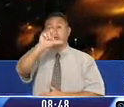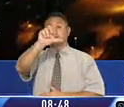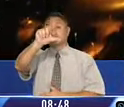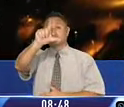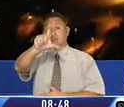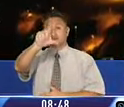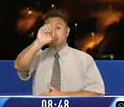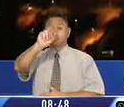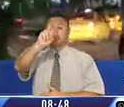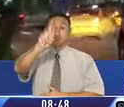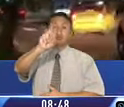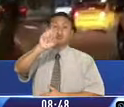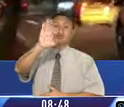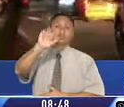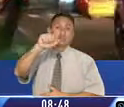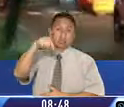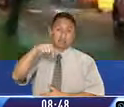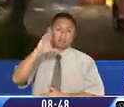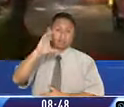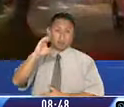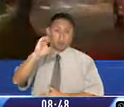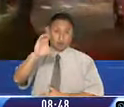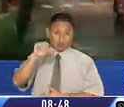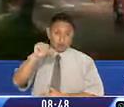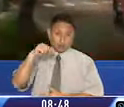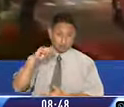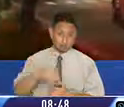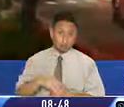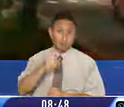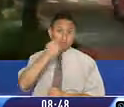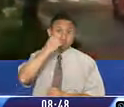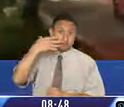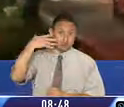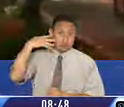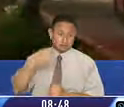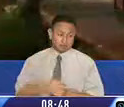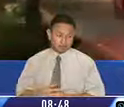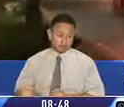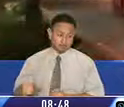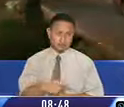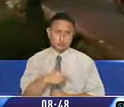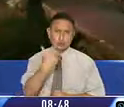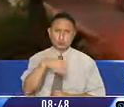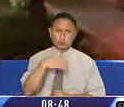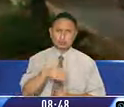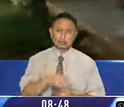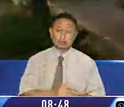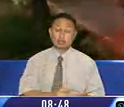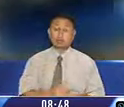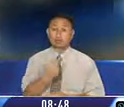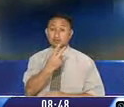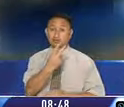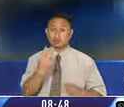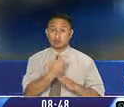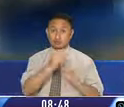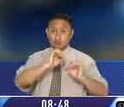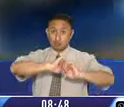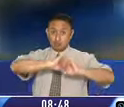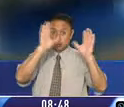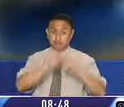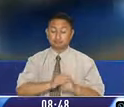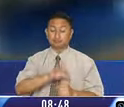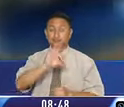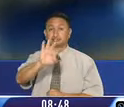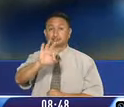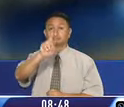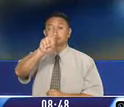de Orellana. La detonación de varios disparos de un arma de fuego rompió el silencio nocturnal a las 2 horas. Freddy Caicedo, que